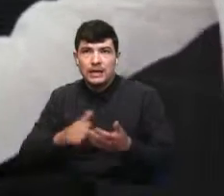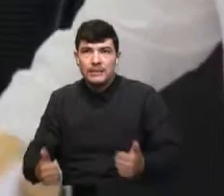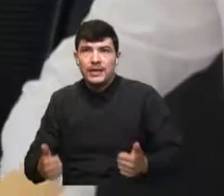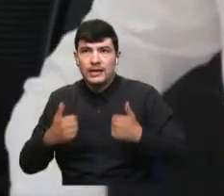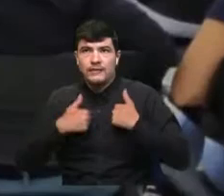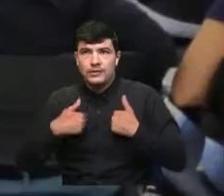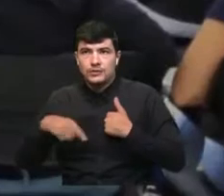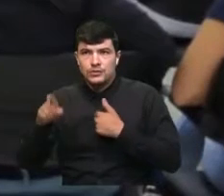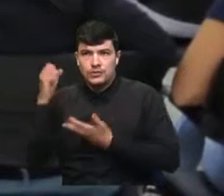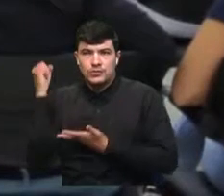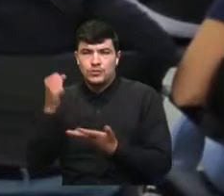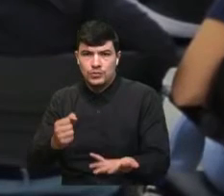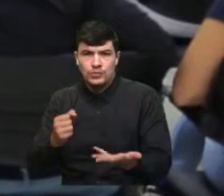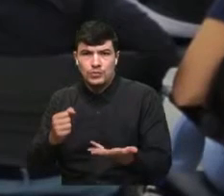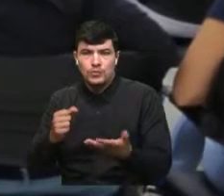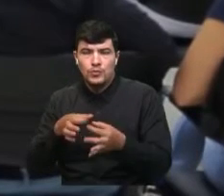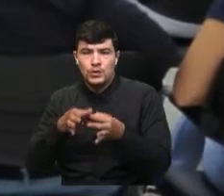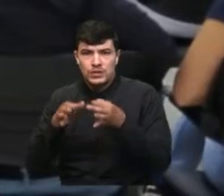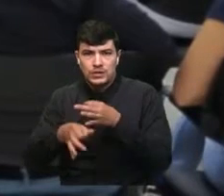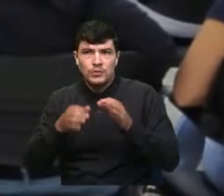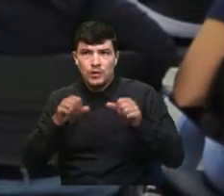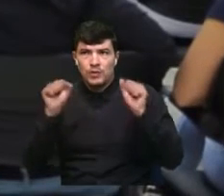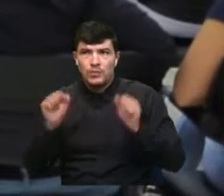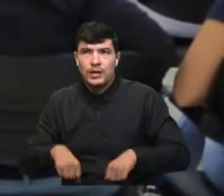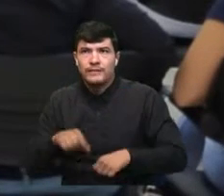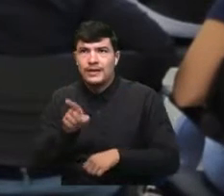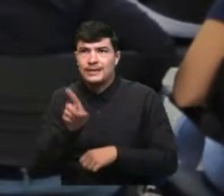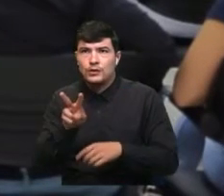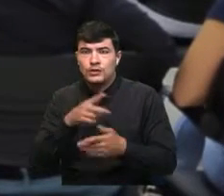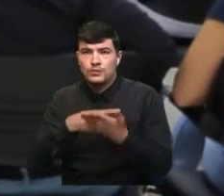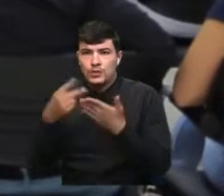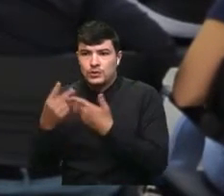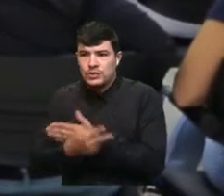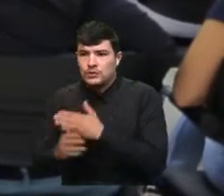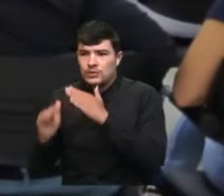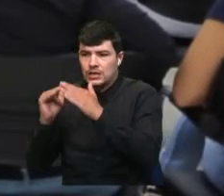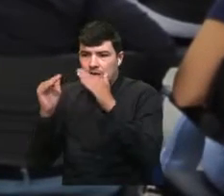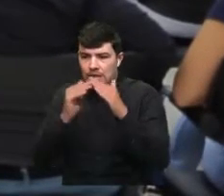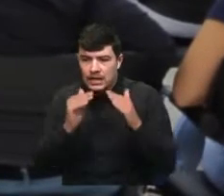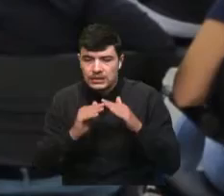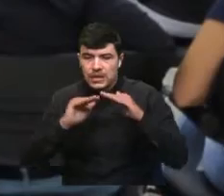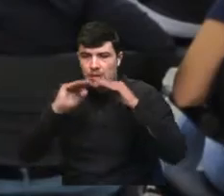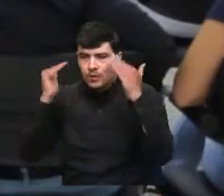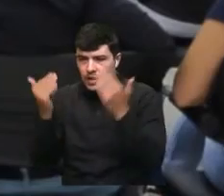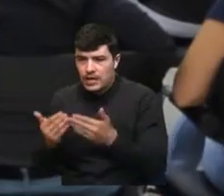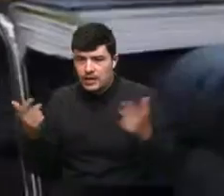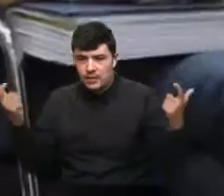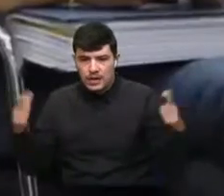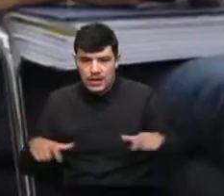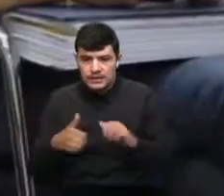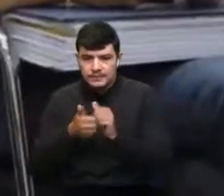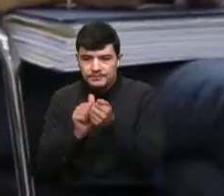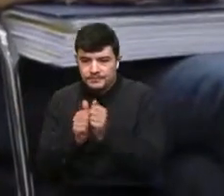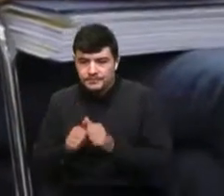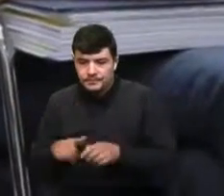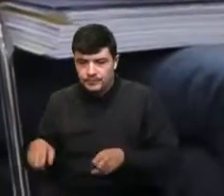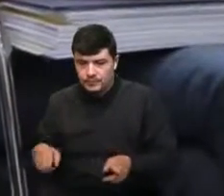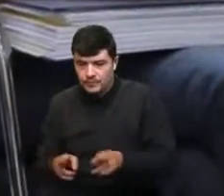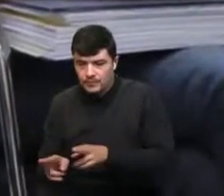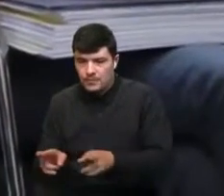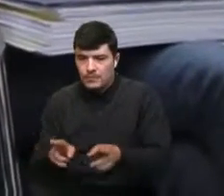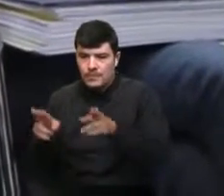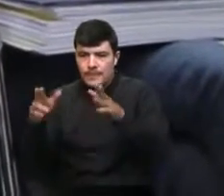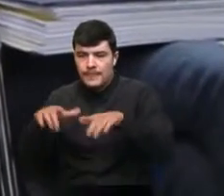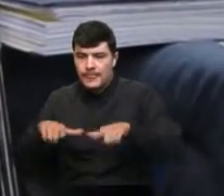el OCACTON municipal, donde se aprobaron 12 proyectos de vivienda, colegios, polideportivos, placas huellas,